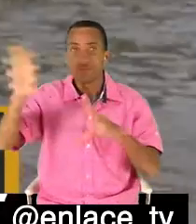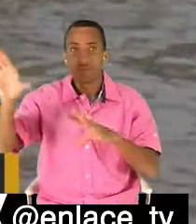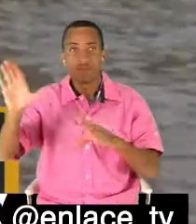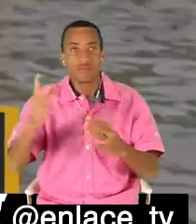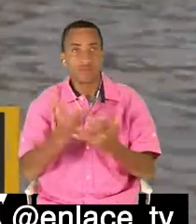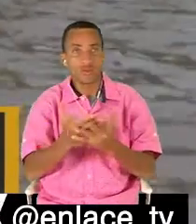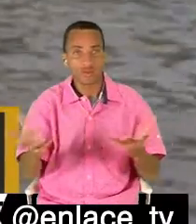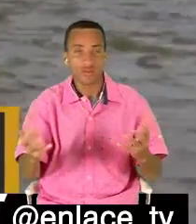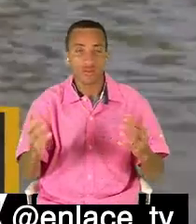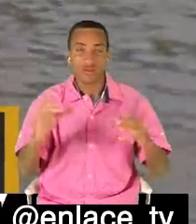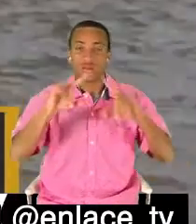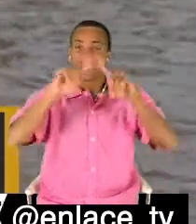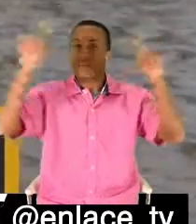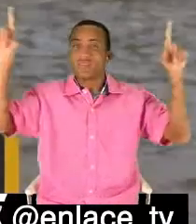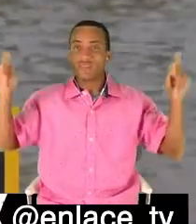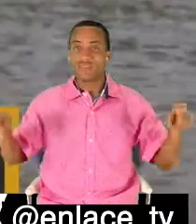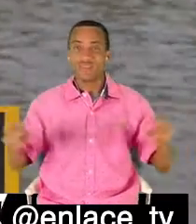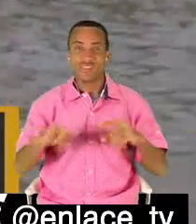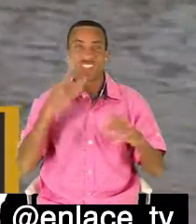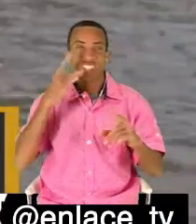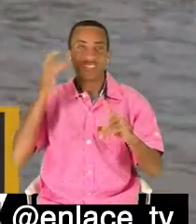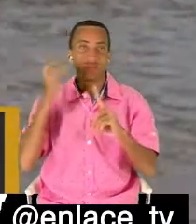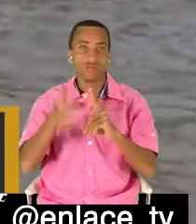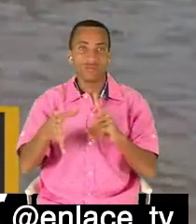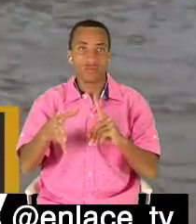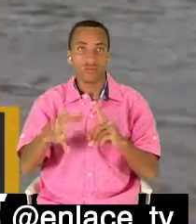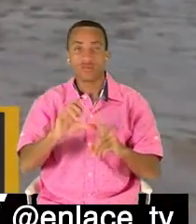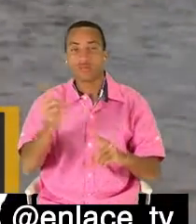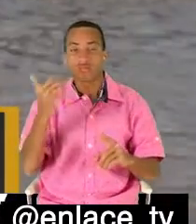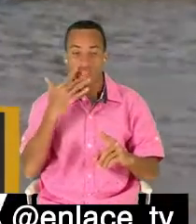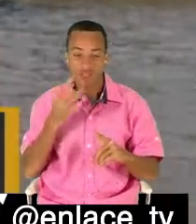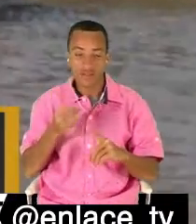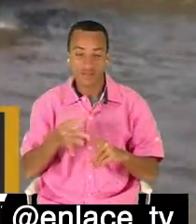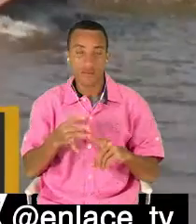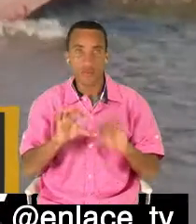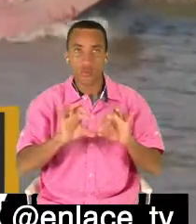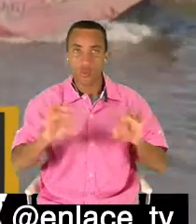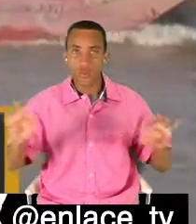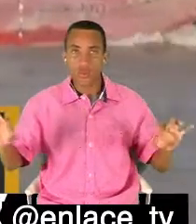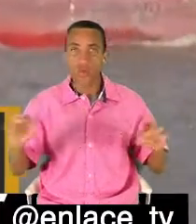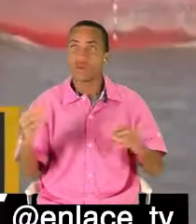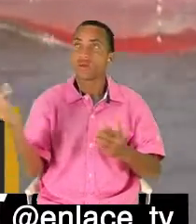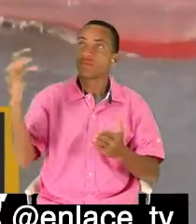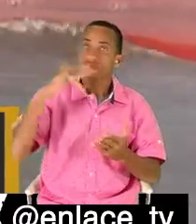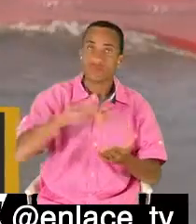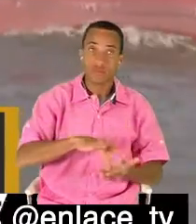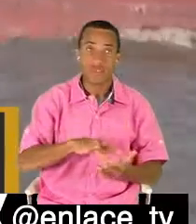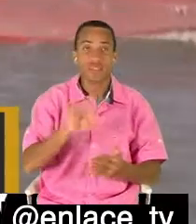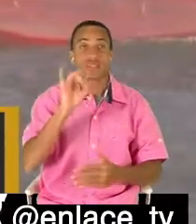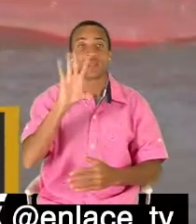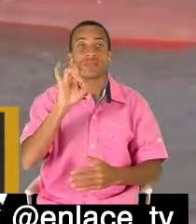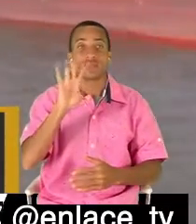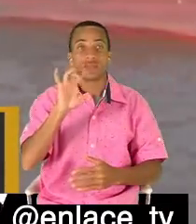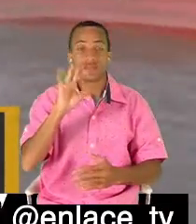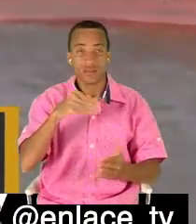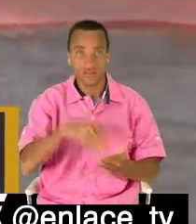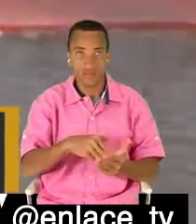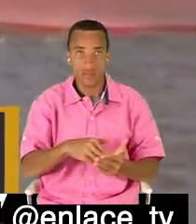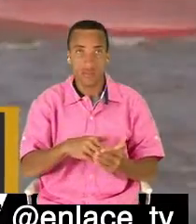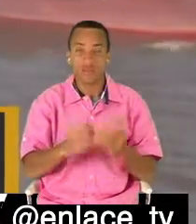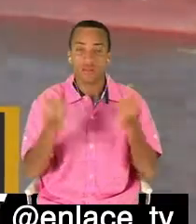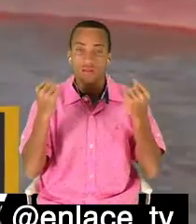moviendo contenedores, acero, big bags. Hoy ya están llegando 15.000 toneladas de acero, por ejemplo. Ya la